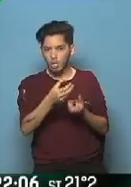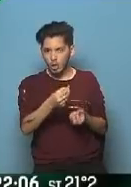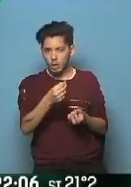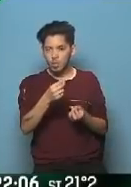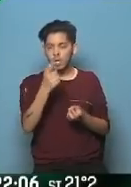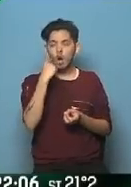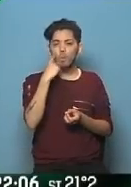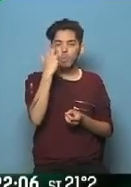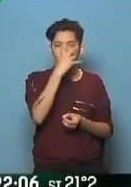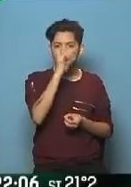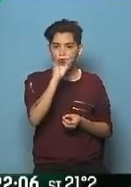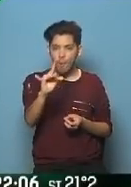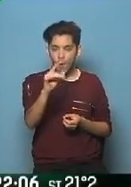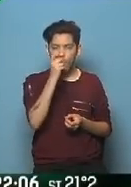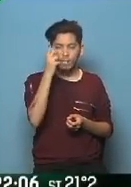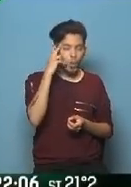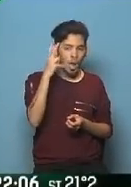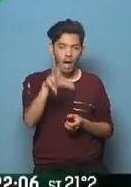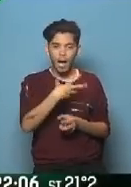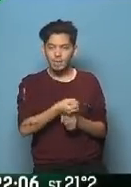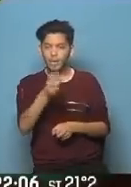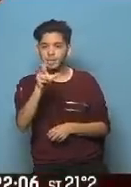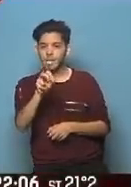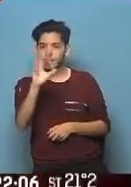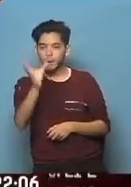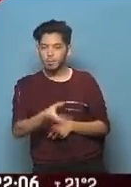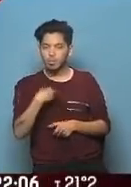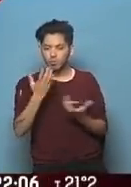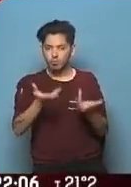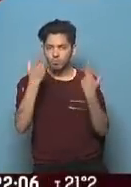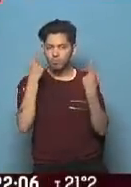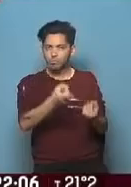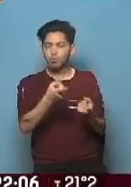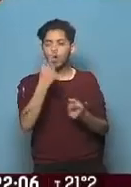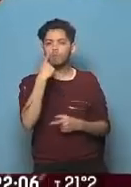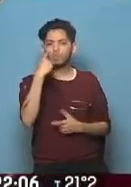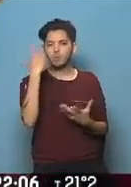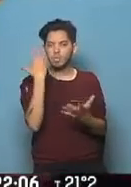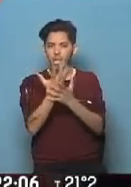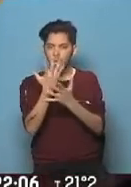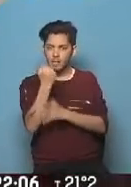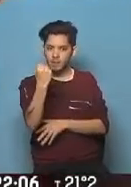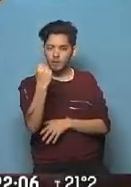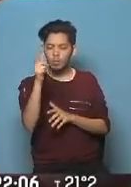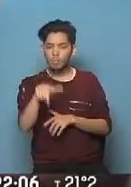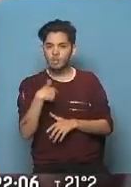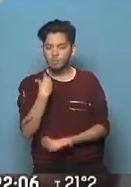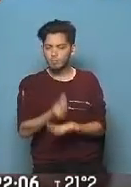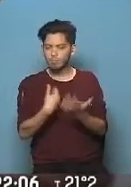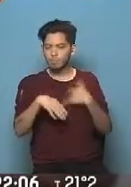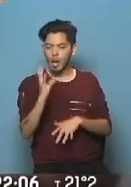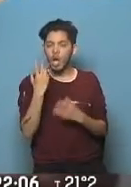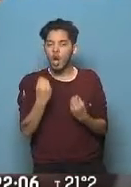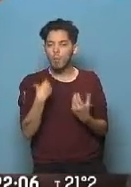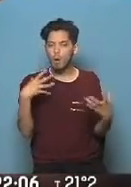Haddad subió del 29 al 30%. La creciente oposición contra el ultraderechista cobró protagonismo con el